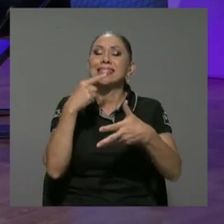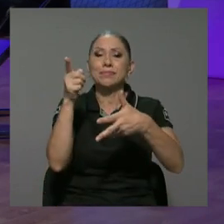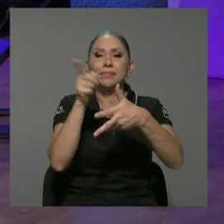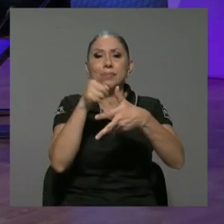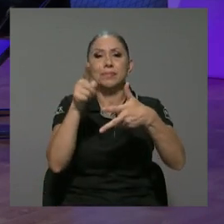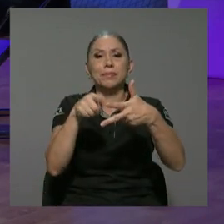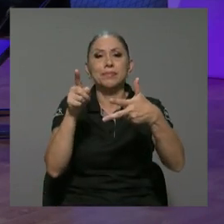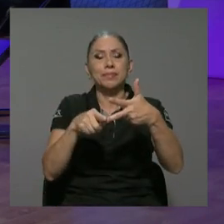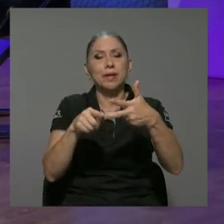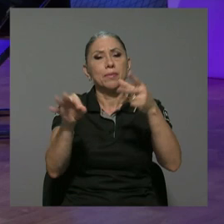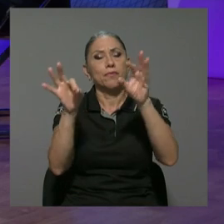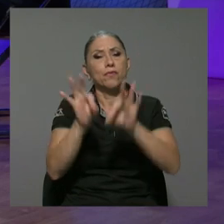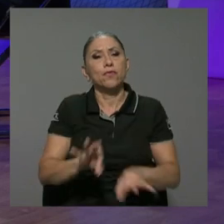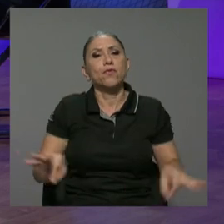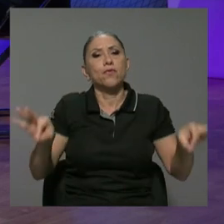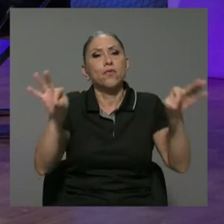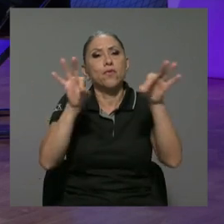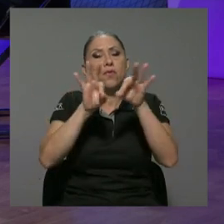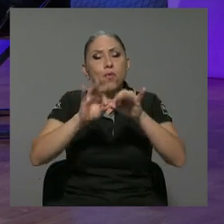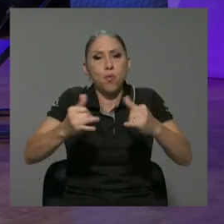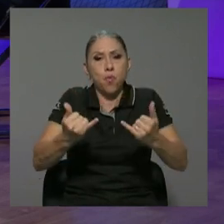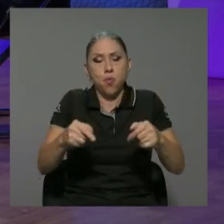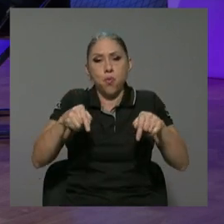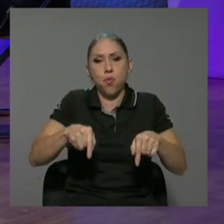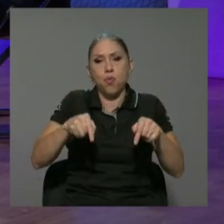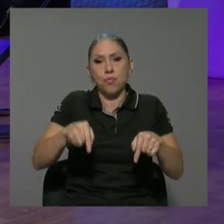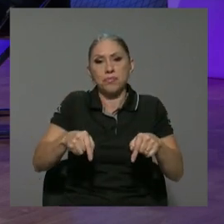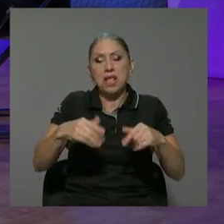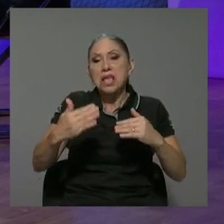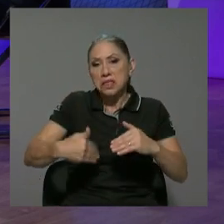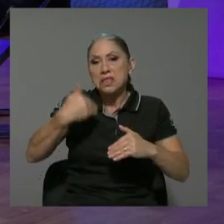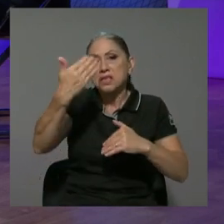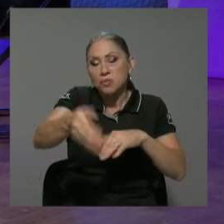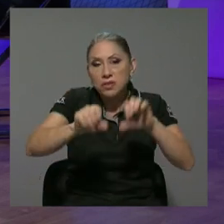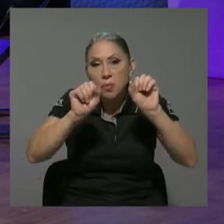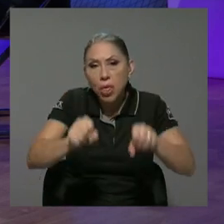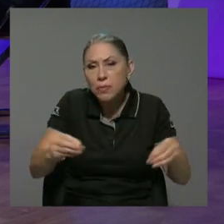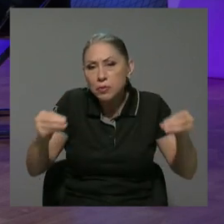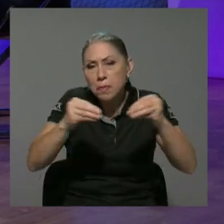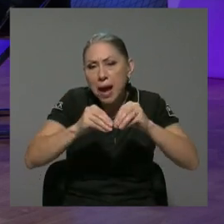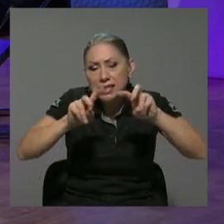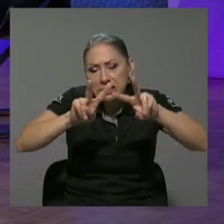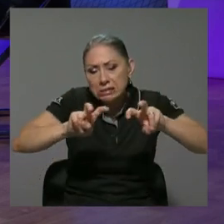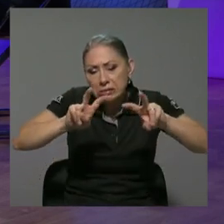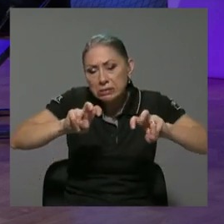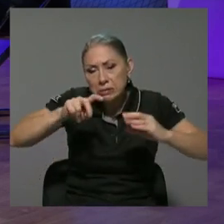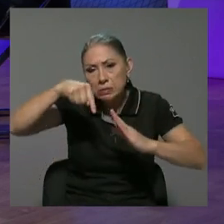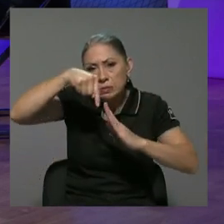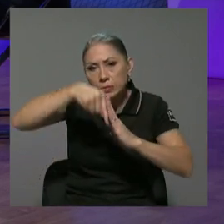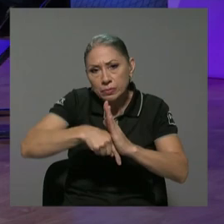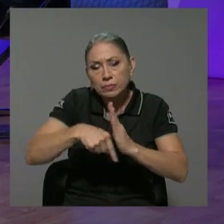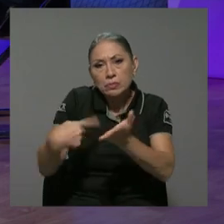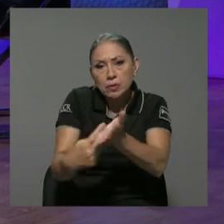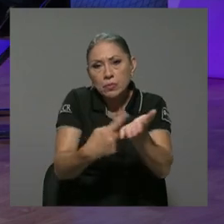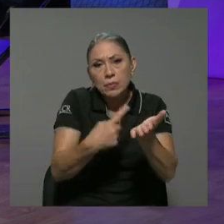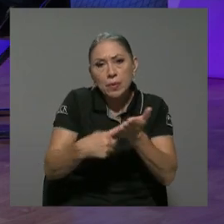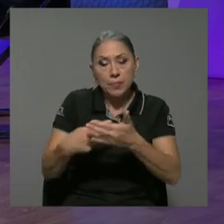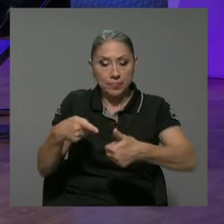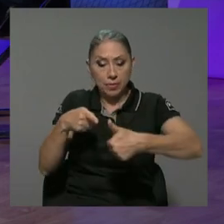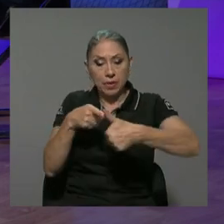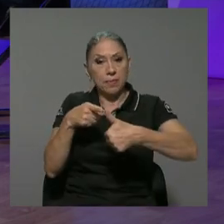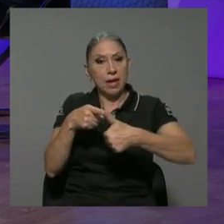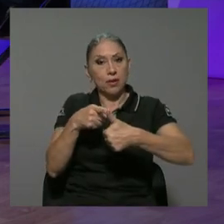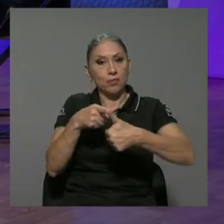parecen fundamentales para esta mañana, Ronald, y que después los podemos desarrollar con amplitud. El primero es el llamado